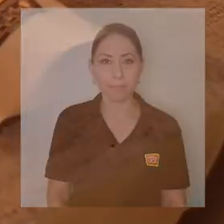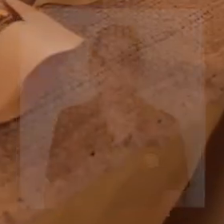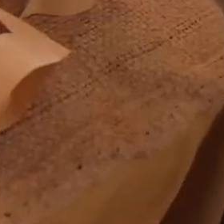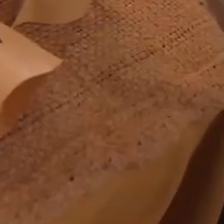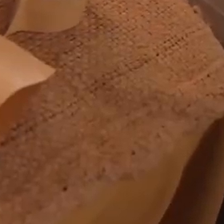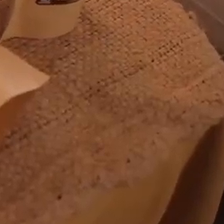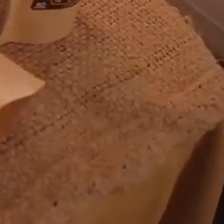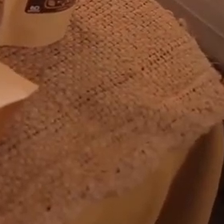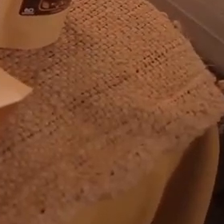¡Gracias!